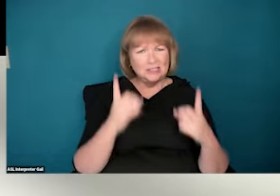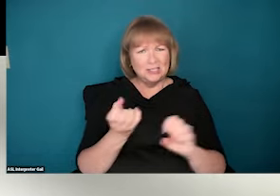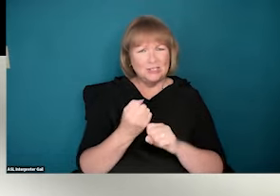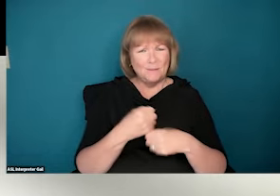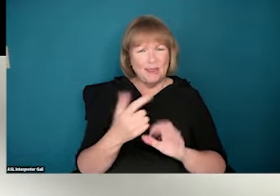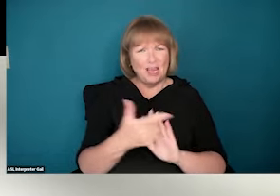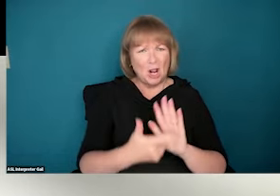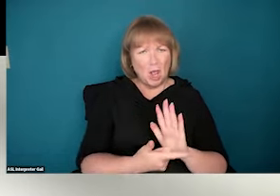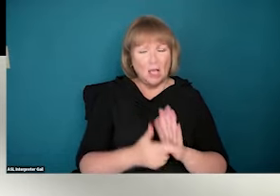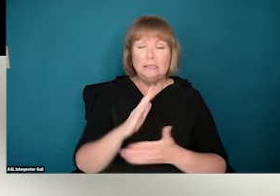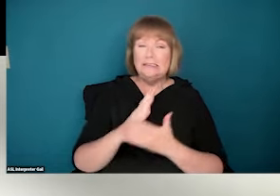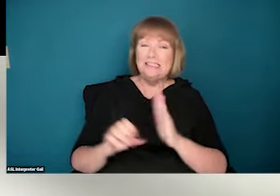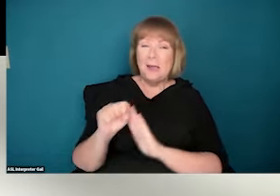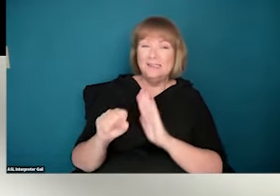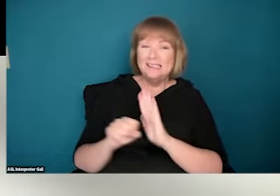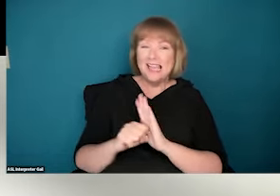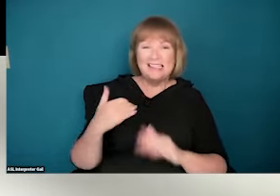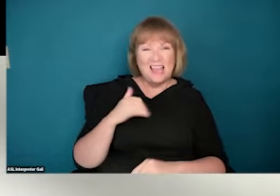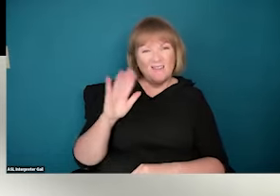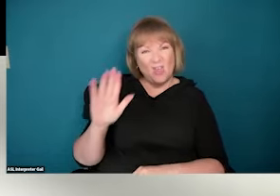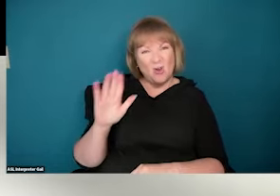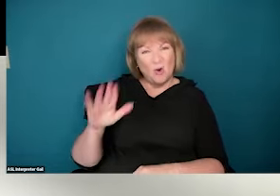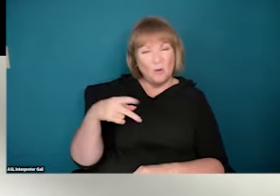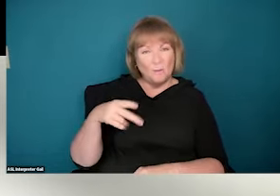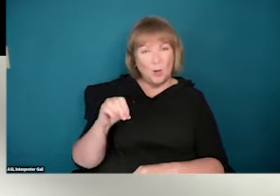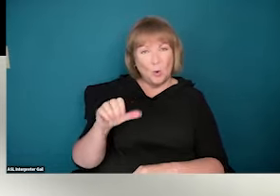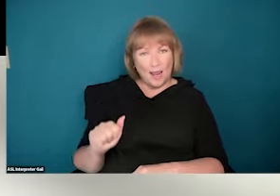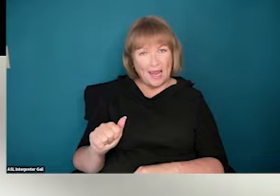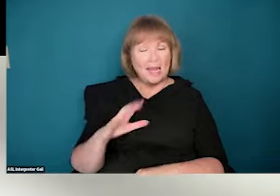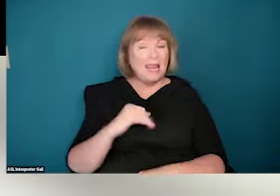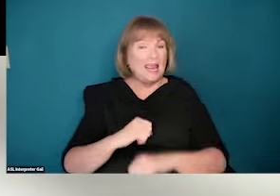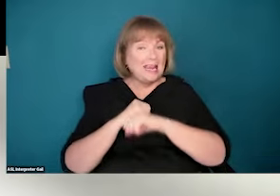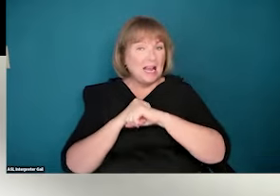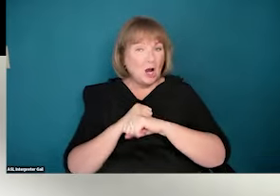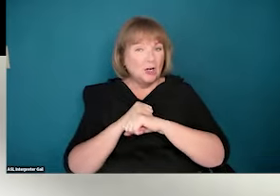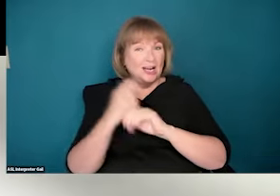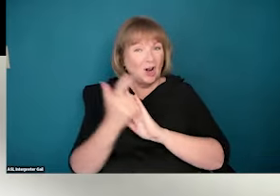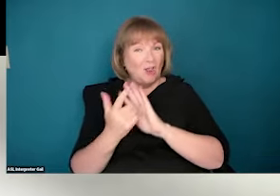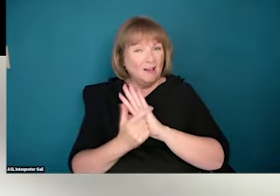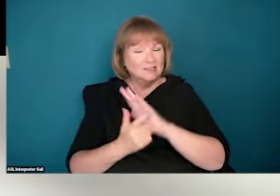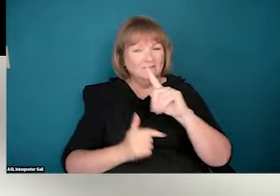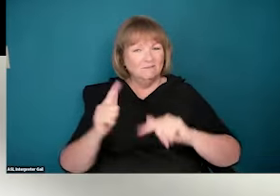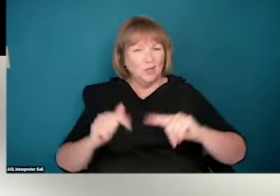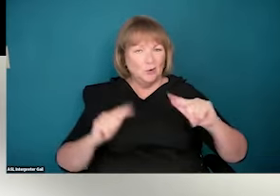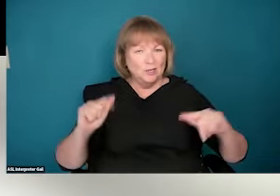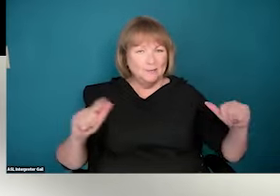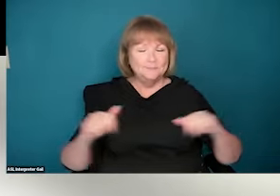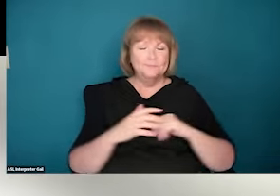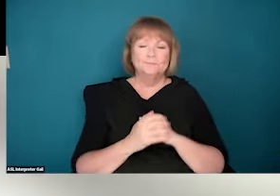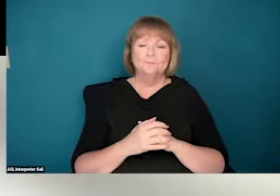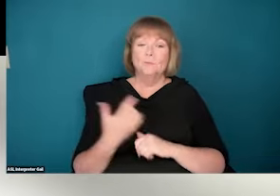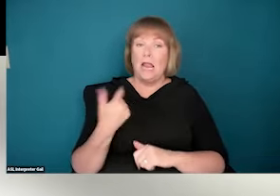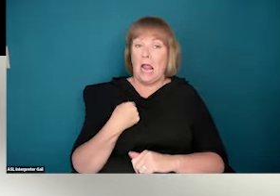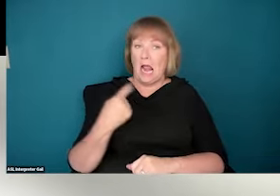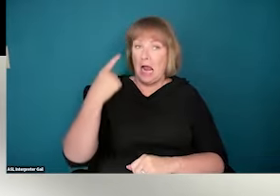Nosotros tenemos 25 estados en la Unión de los Estados Unidos que apoyan alguna versión, tienen alguna ley de apoyo de toma